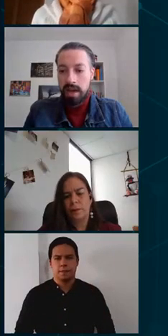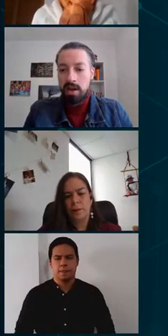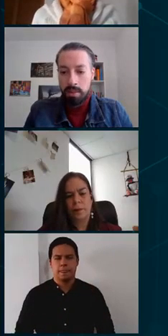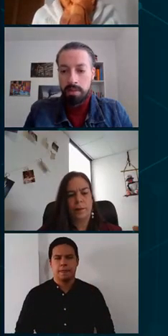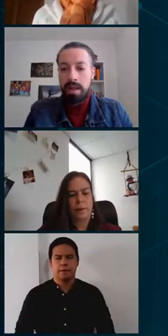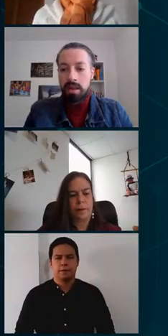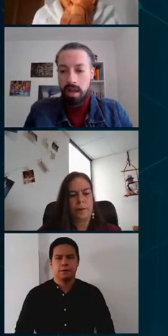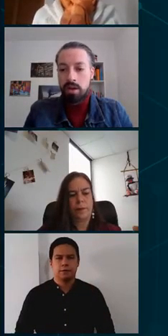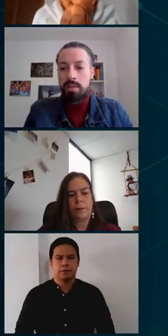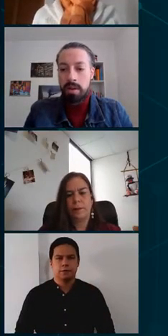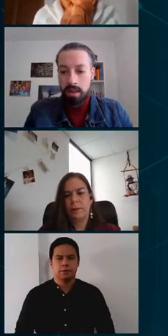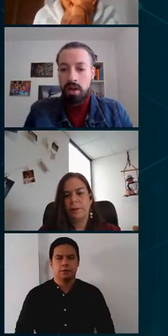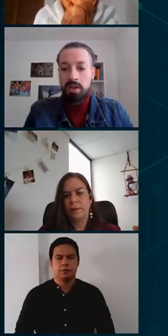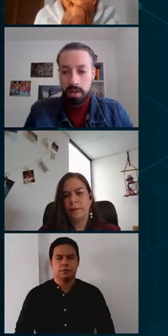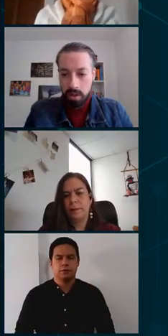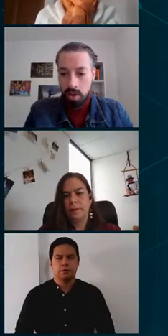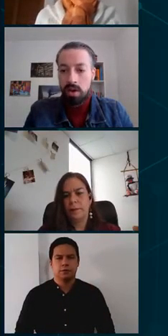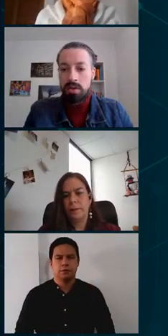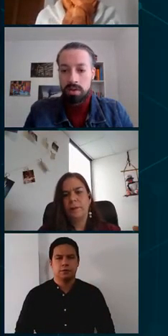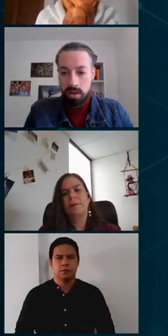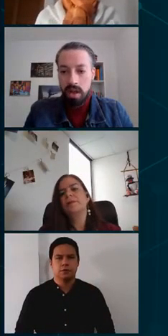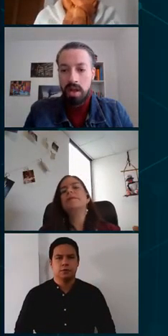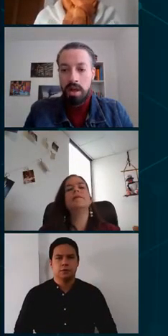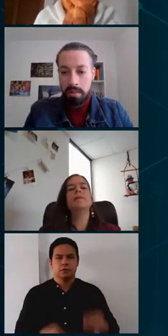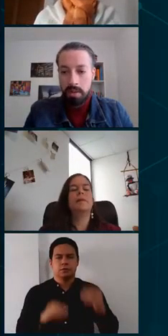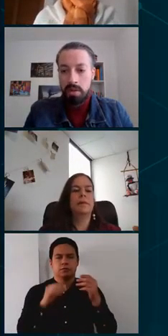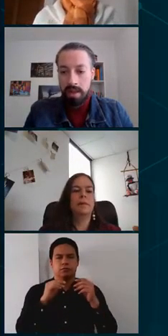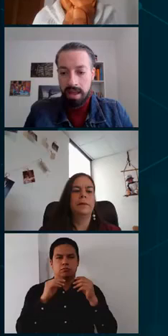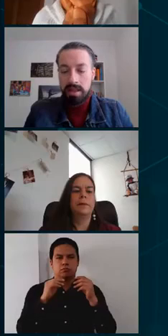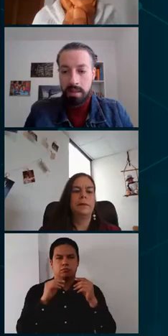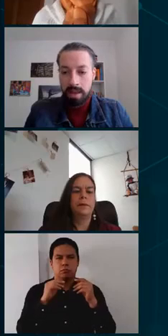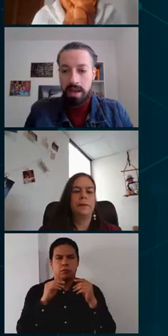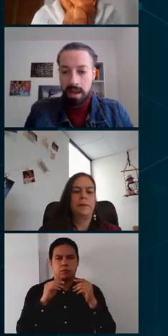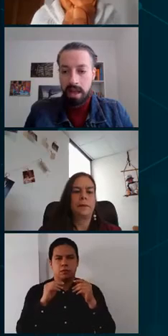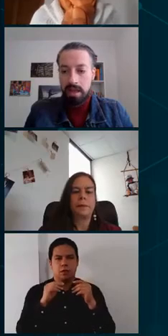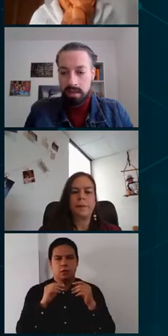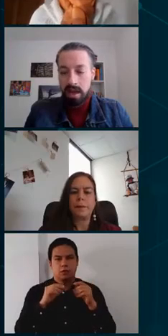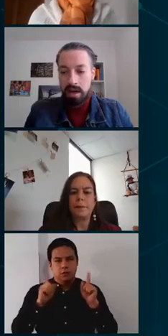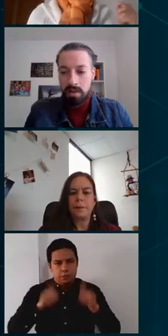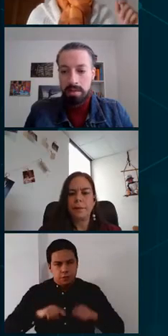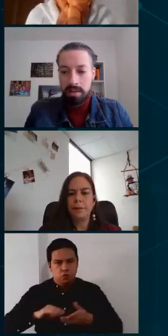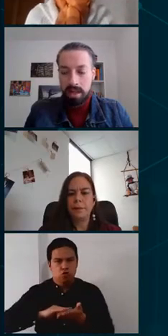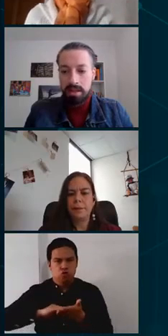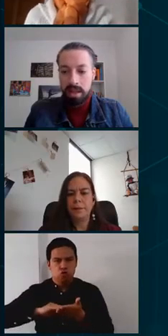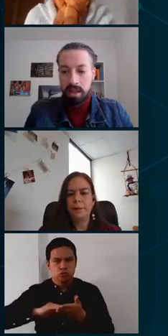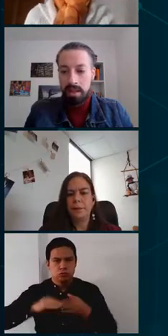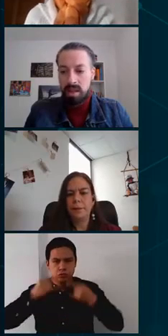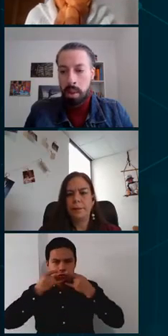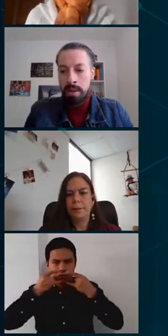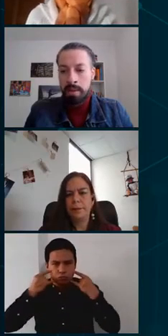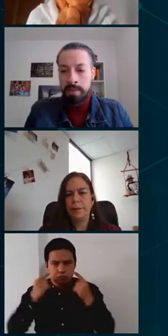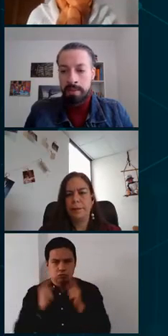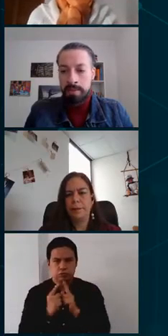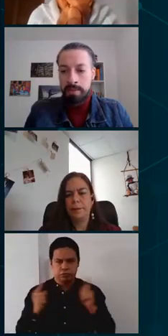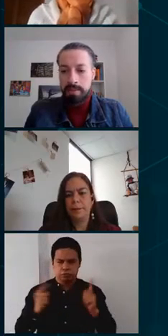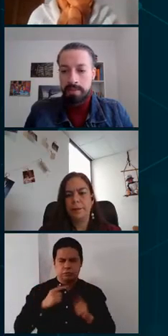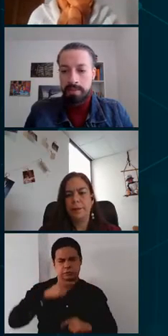Supervisores que vigilen el cumplimiento de los protocolos. Muy bien, también es algo muy importante.